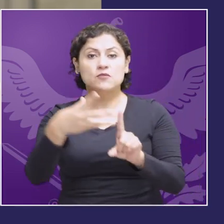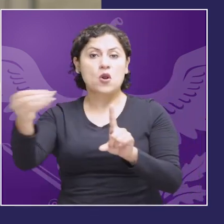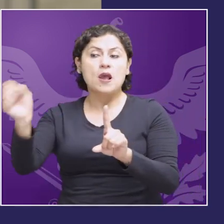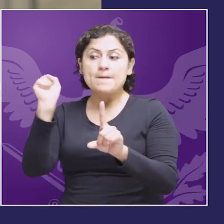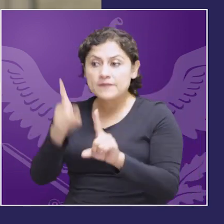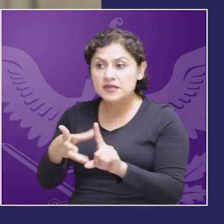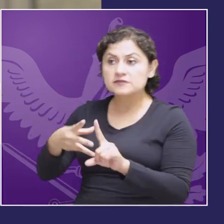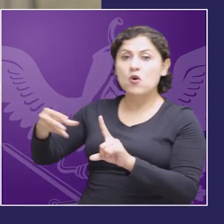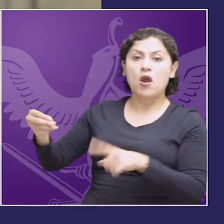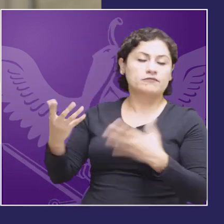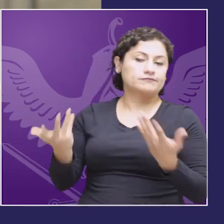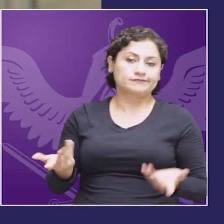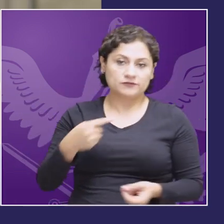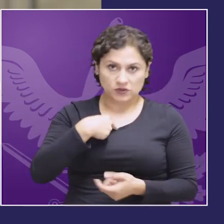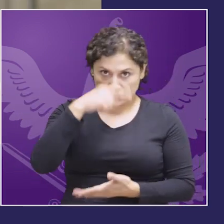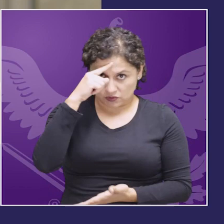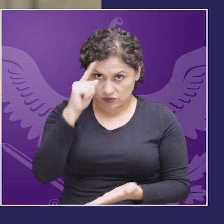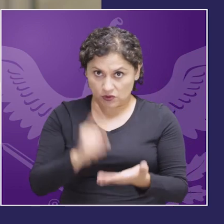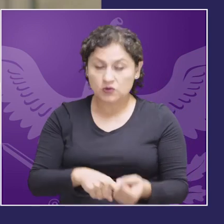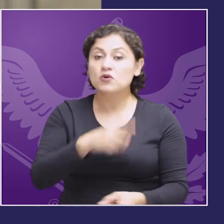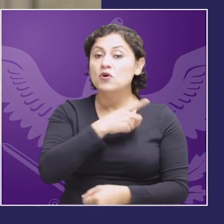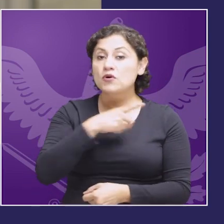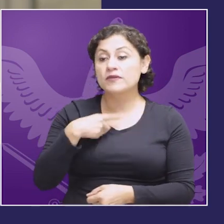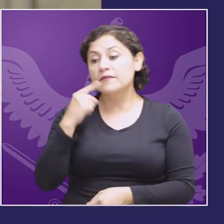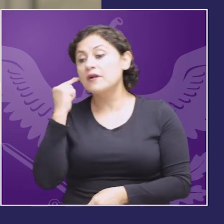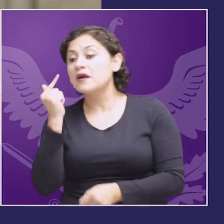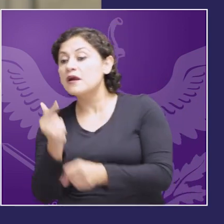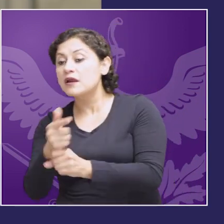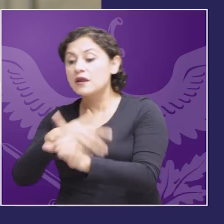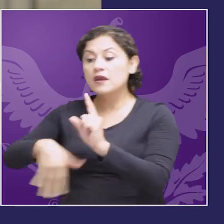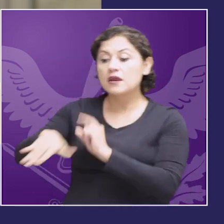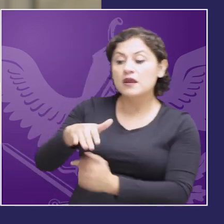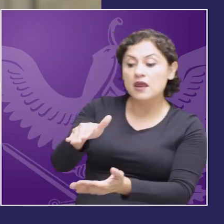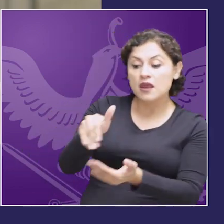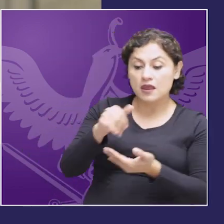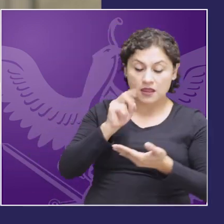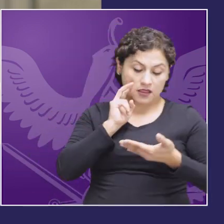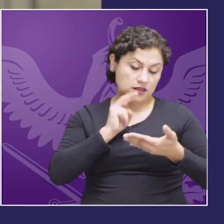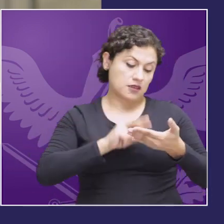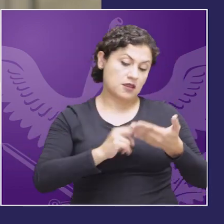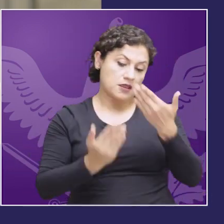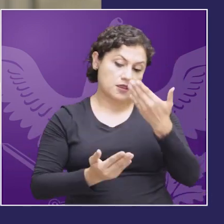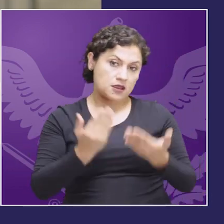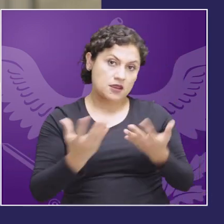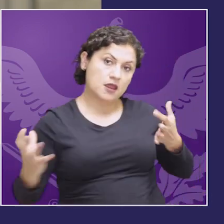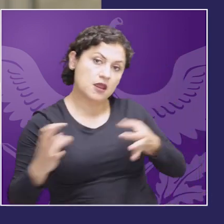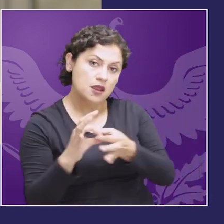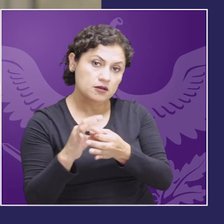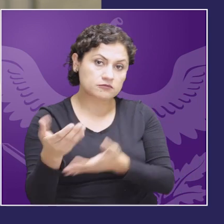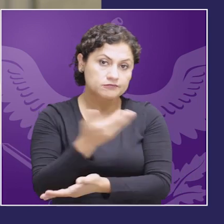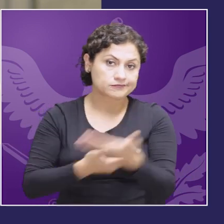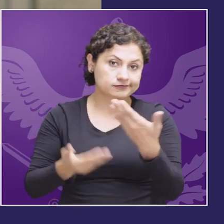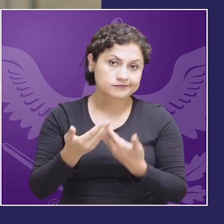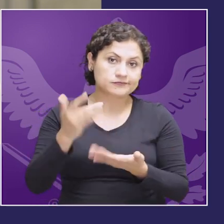institucionalidad que a veces repetimos y hacemos cosas parecidas y en definitiva yo creo que la idea es recoger el acervo de lo que está haciendo